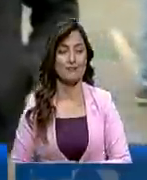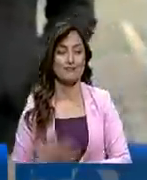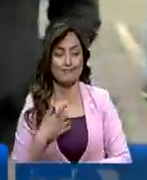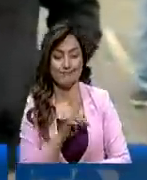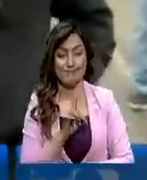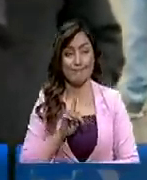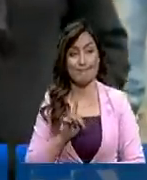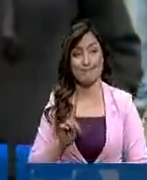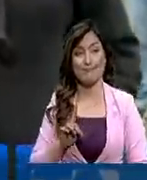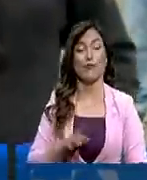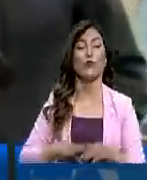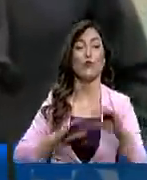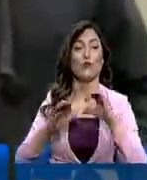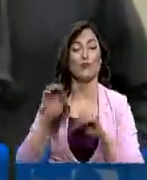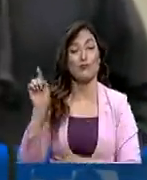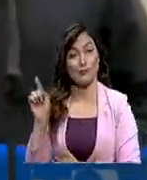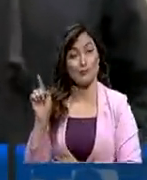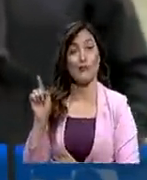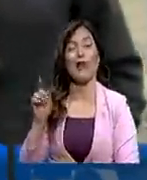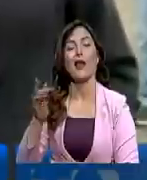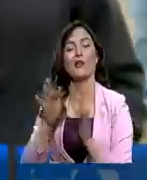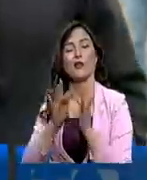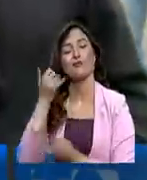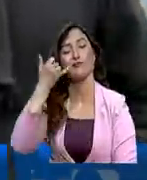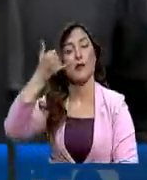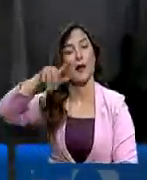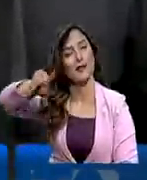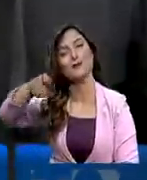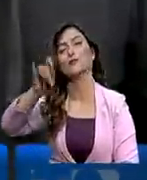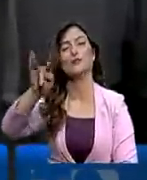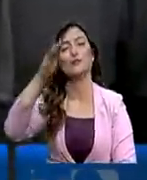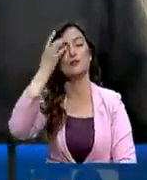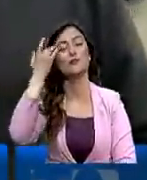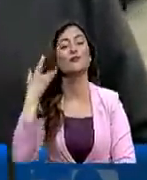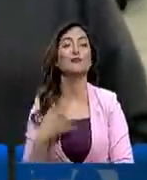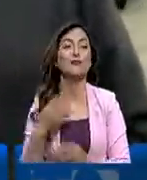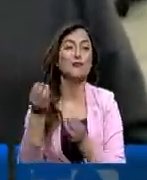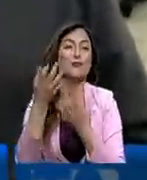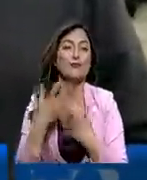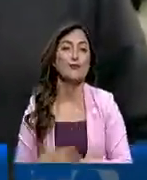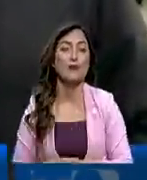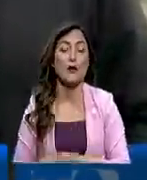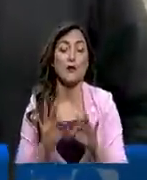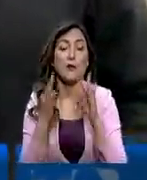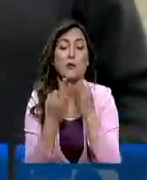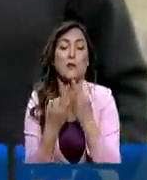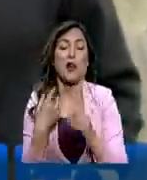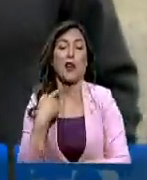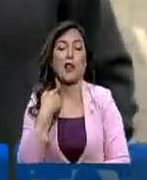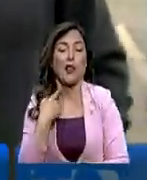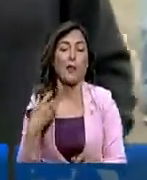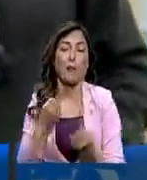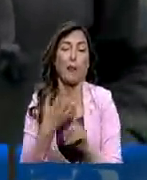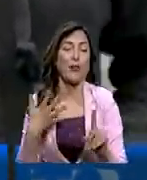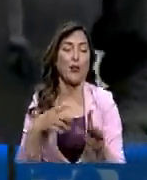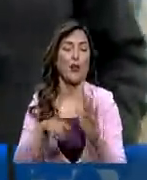para conversar con Patricio, que se comunicó con nosotros para que nos cuente más sobre este inconveniente. ¿Cuántas familias están afectadas con este